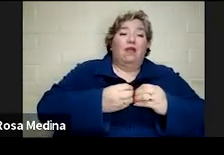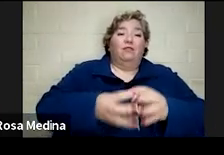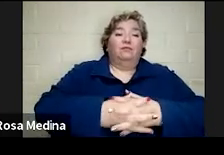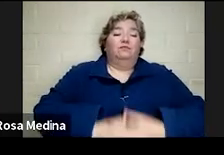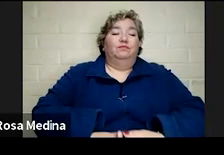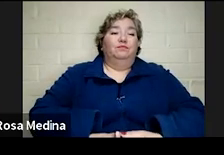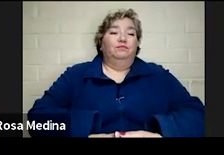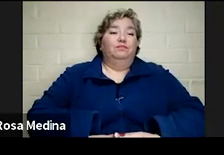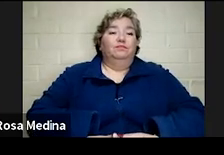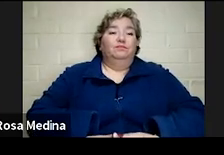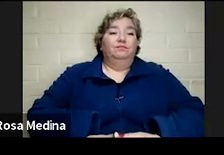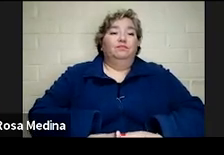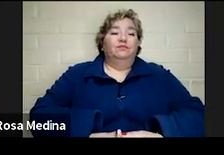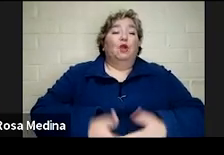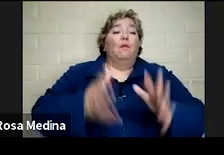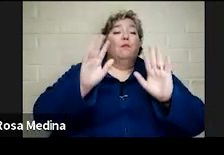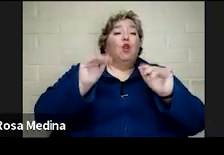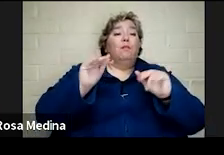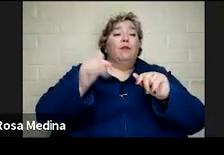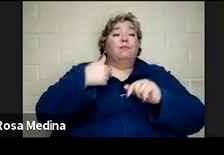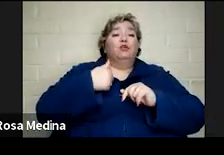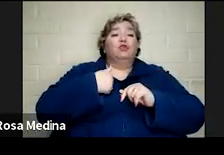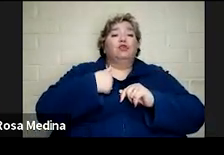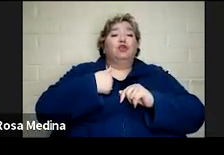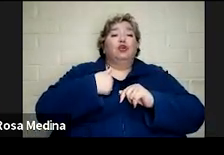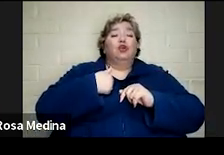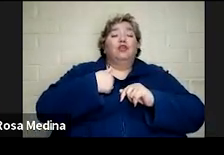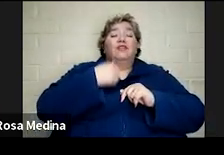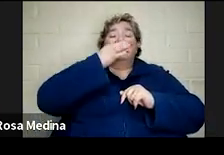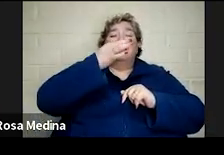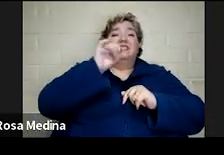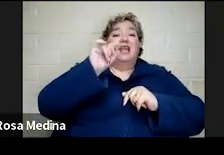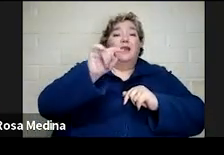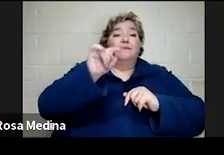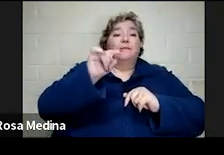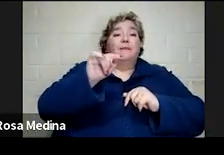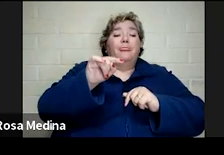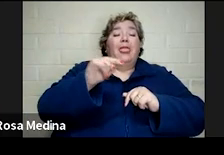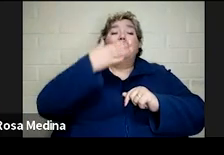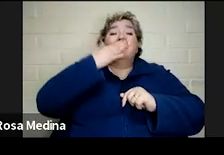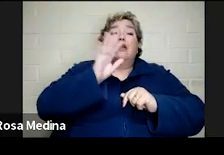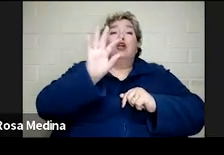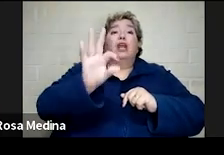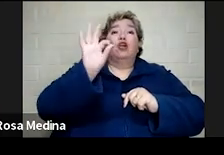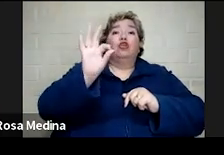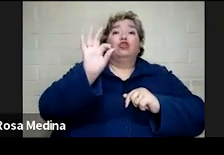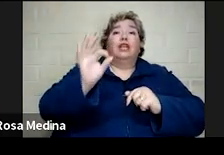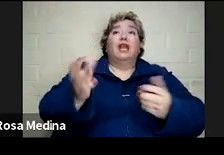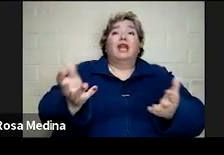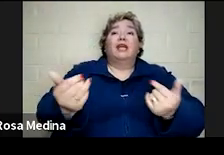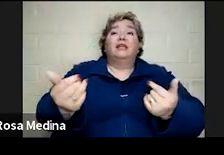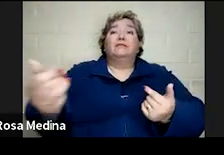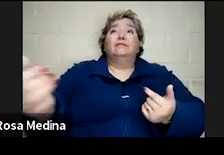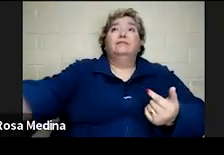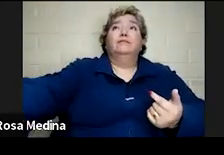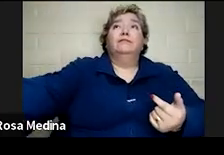Entonces puse que intervención temprana es la detección e intervención temprana es fundamental porque con la